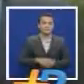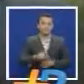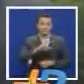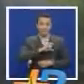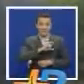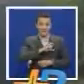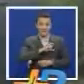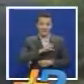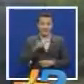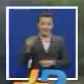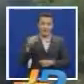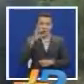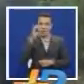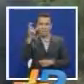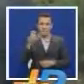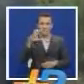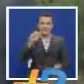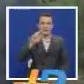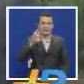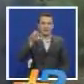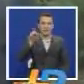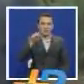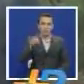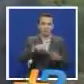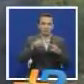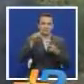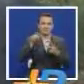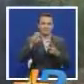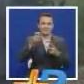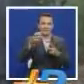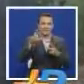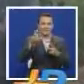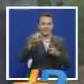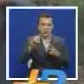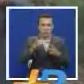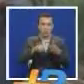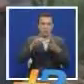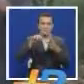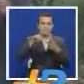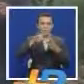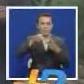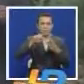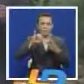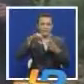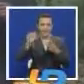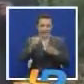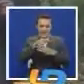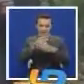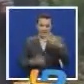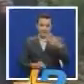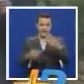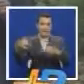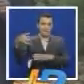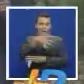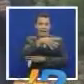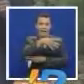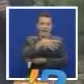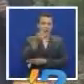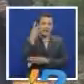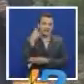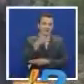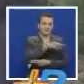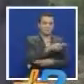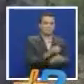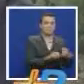de Carlos Lizarazo, de Sergio Romero y de Mujica derrotó ayer en el Pascual Guerrero en el arranque del grupo B de los cuadrangulares a